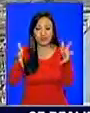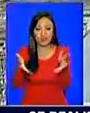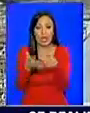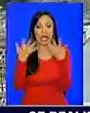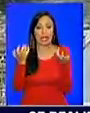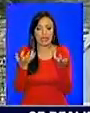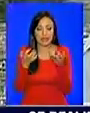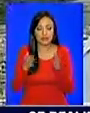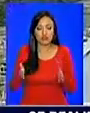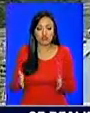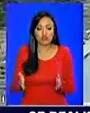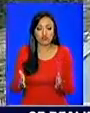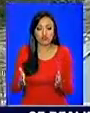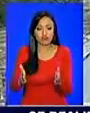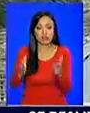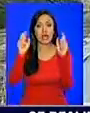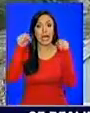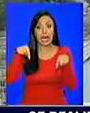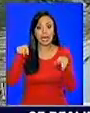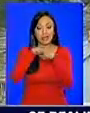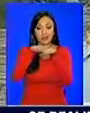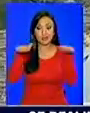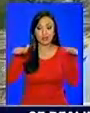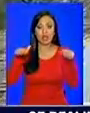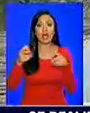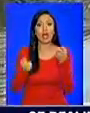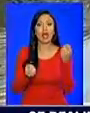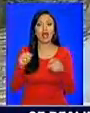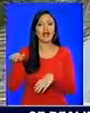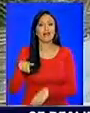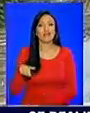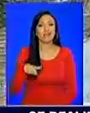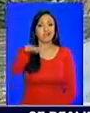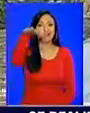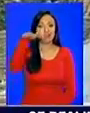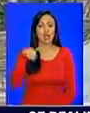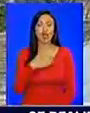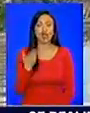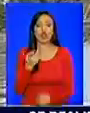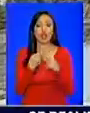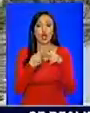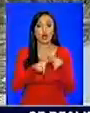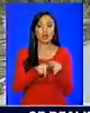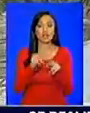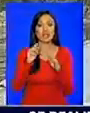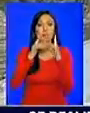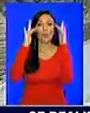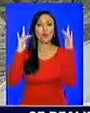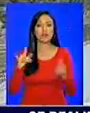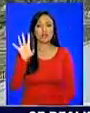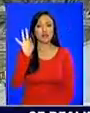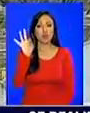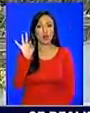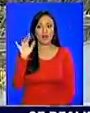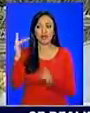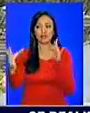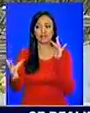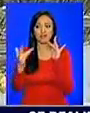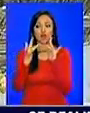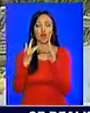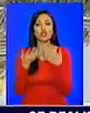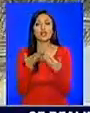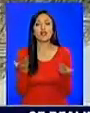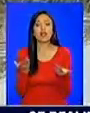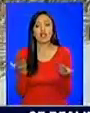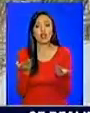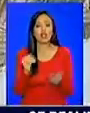Sobre este embaulamiento vamos a poner la vía que inicia en la autopista General Rumiñahui en el puente 9 y conecta a la vía